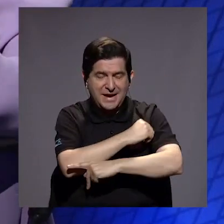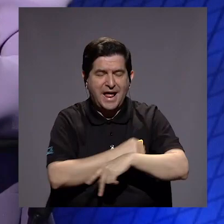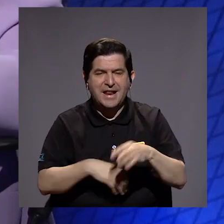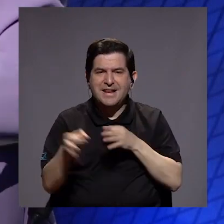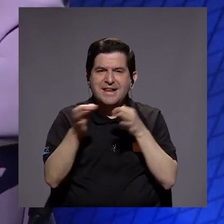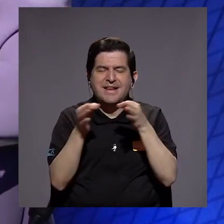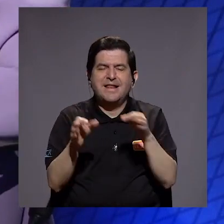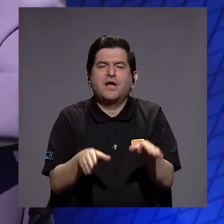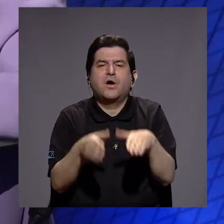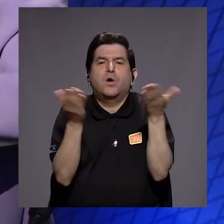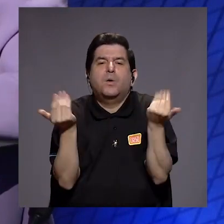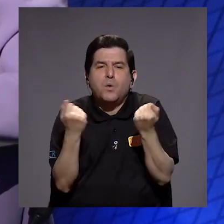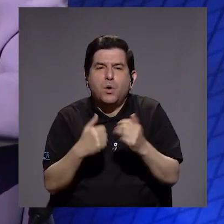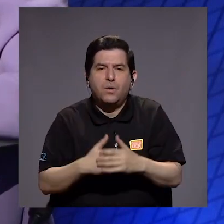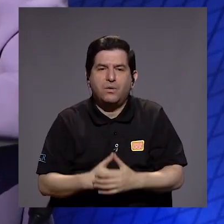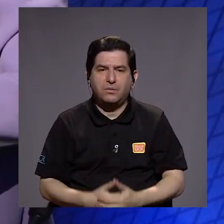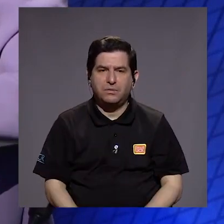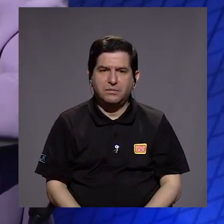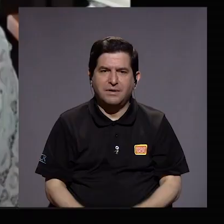lo describiría?